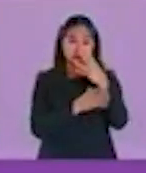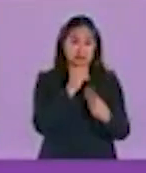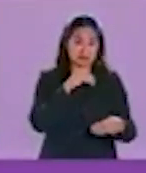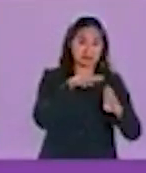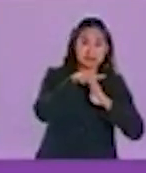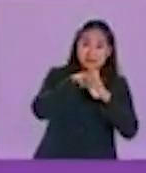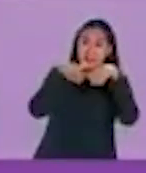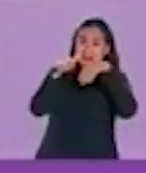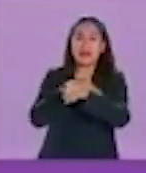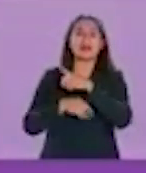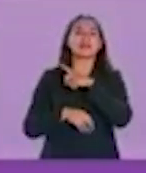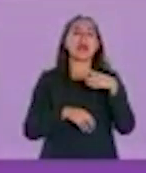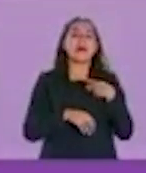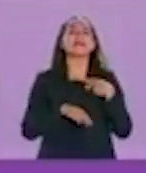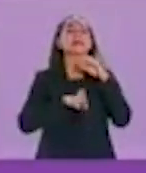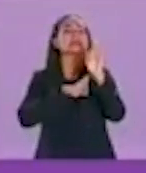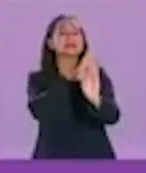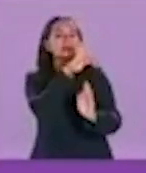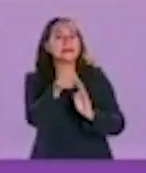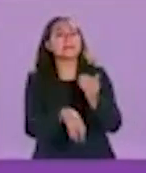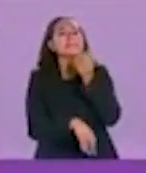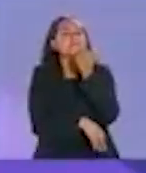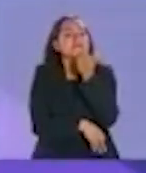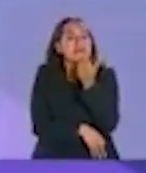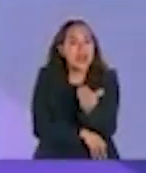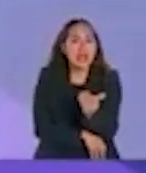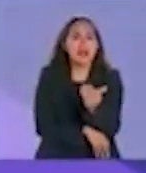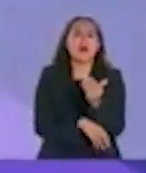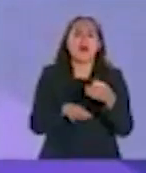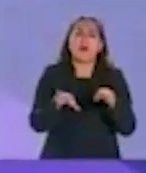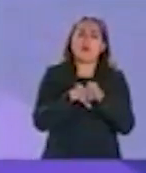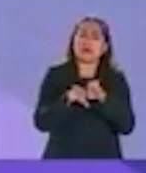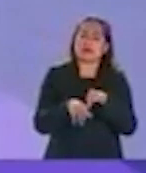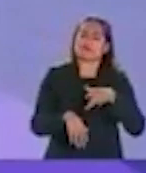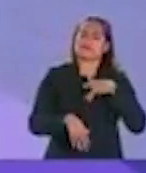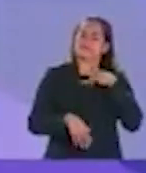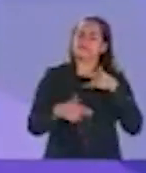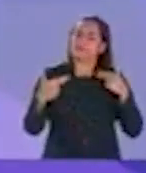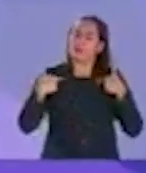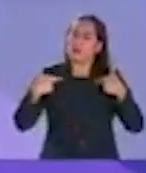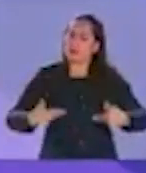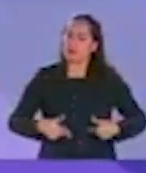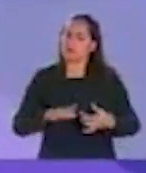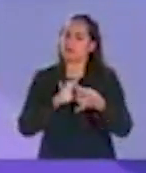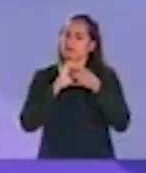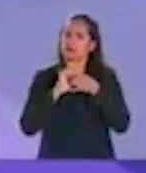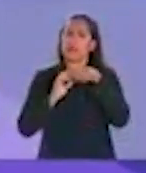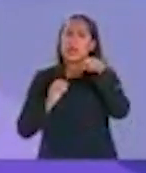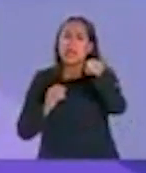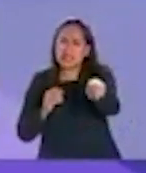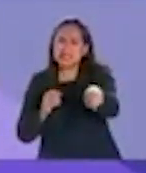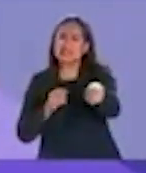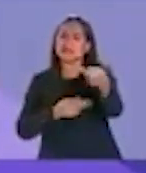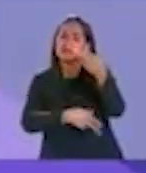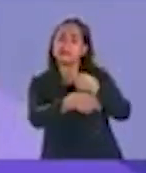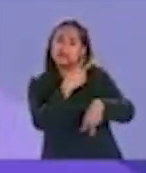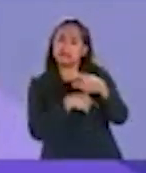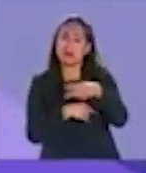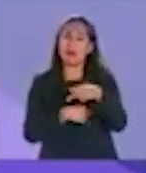el término humano se ha ido perdiendo en los gobiernos precisamente porque nacen de los tres partidos